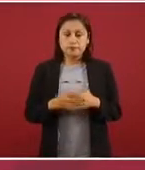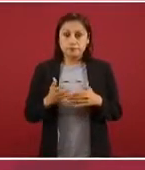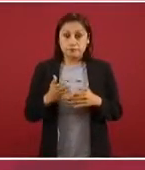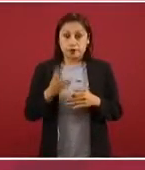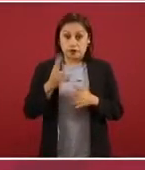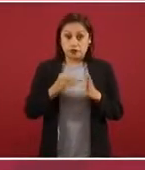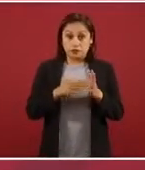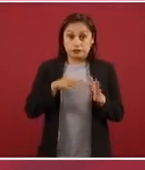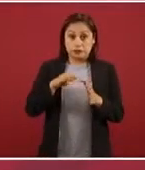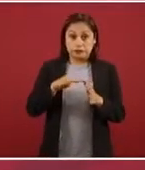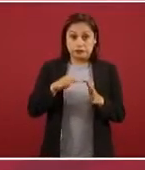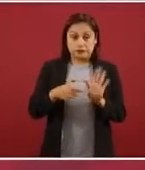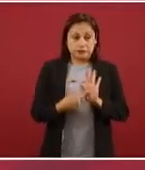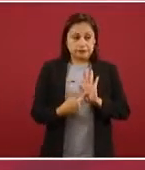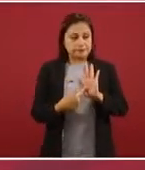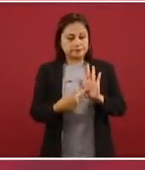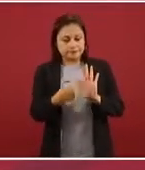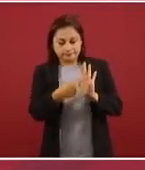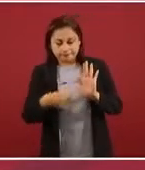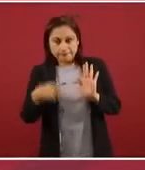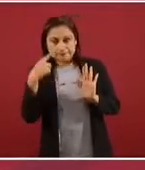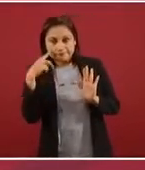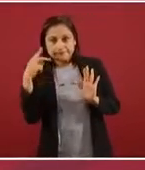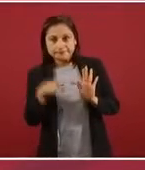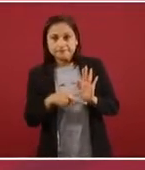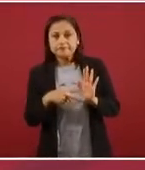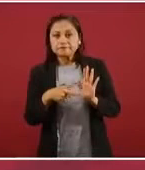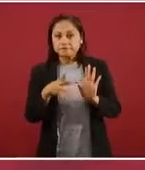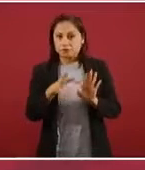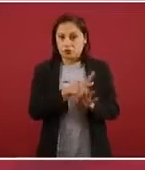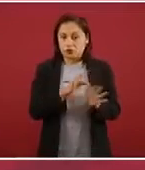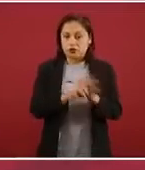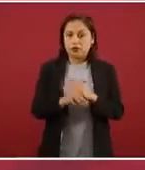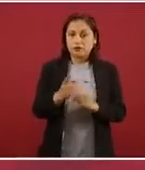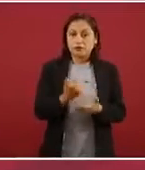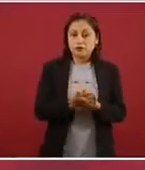manifiesto, aumentó el salario mínimo